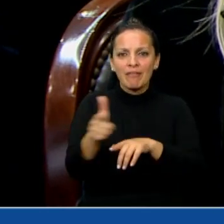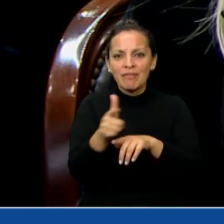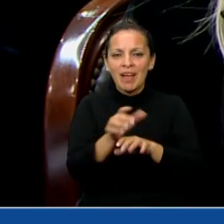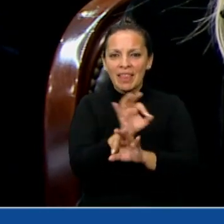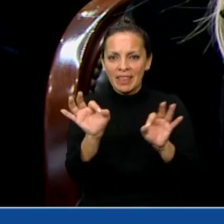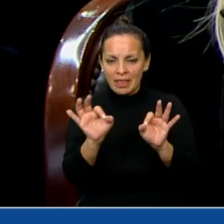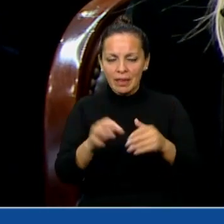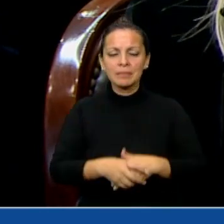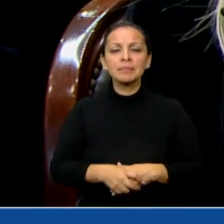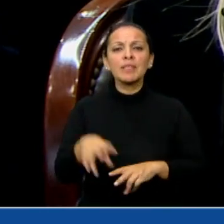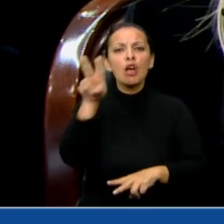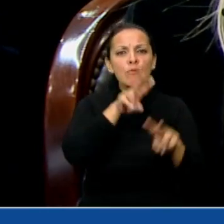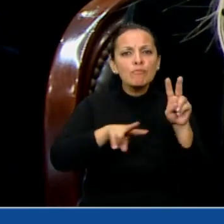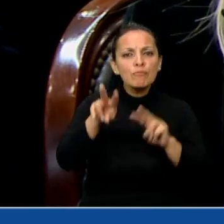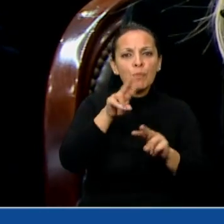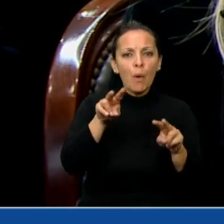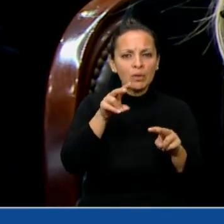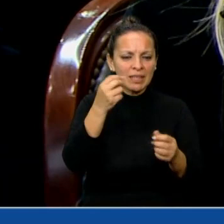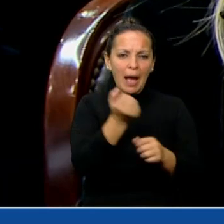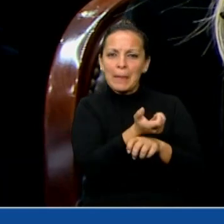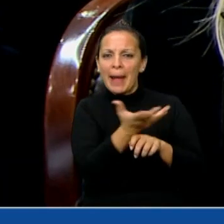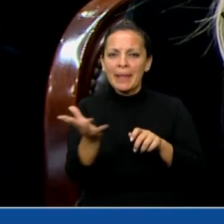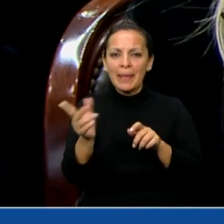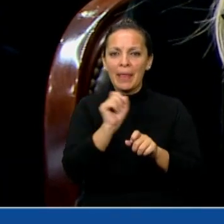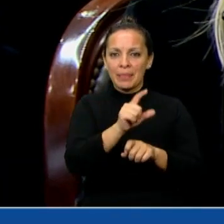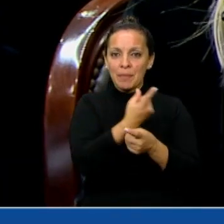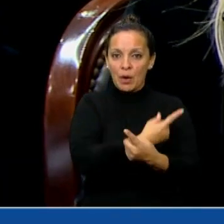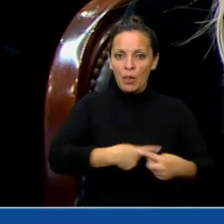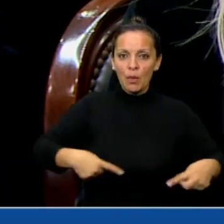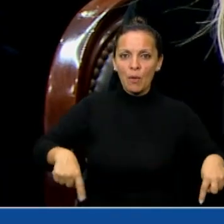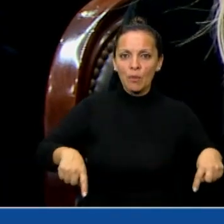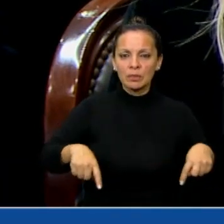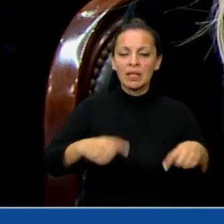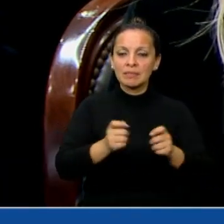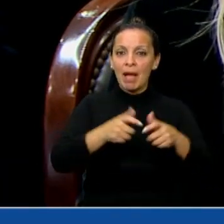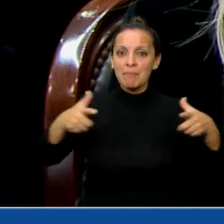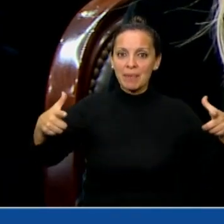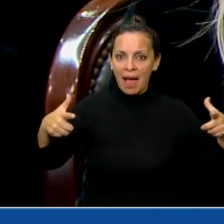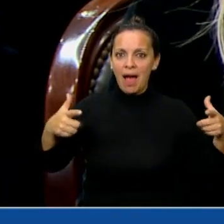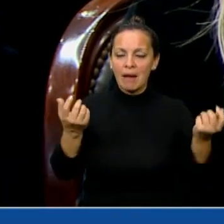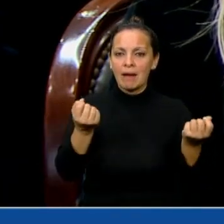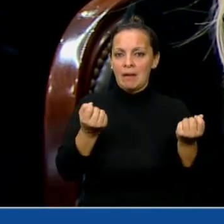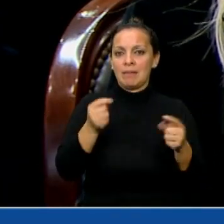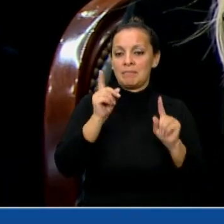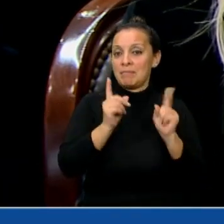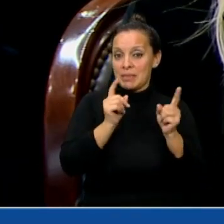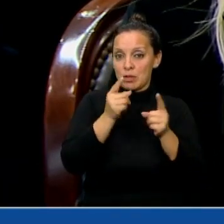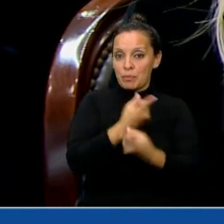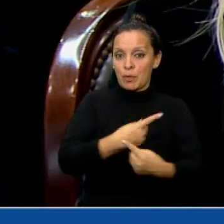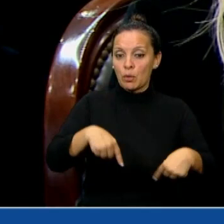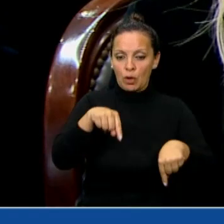también busca la diversificación de sus productos, extender los productos que actualmente